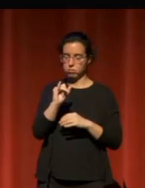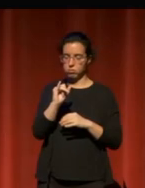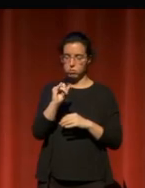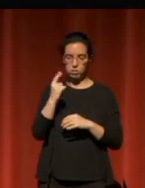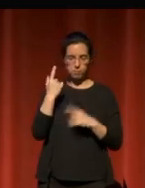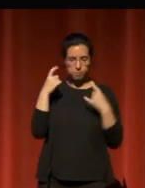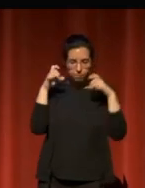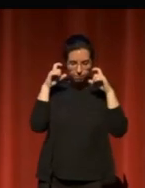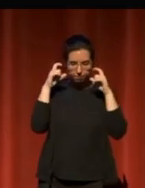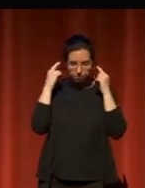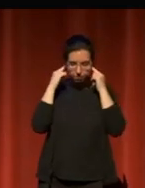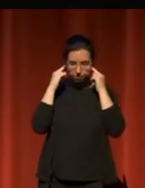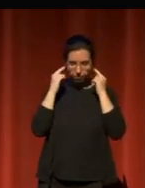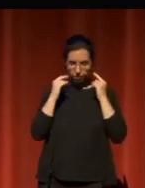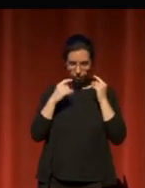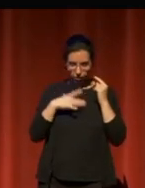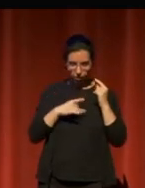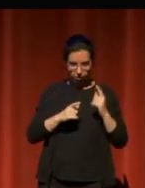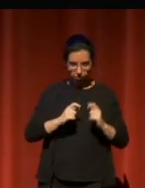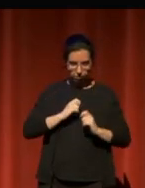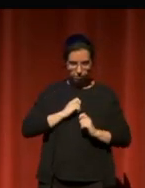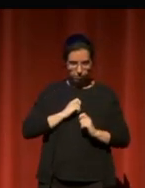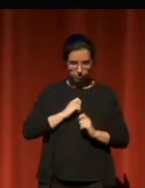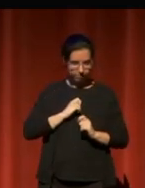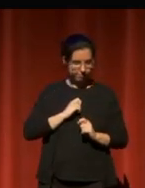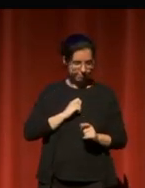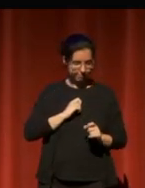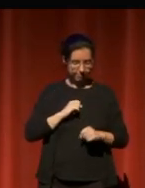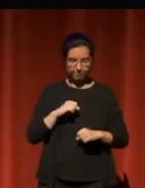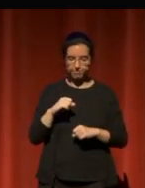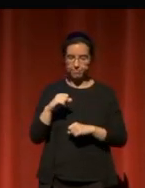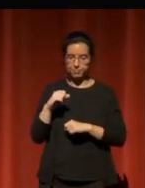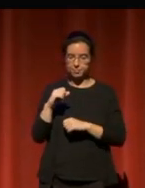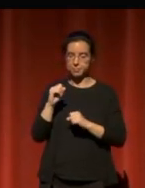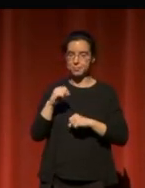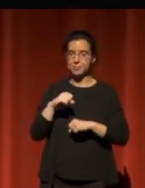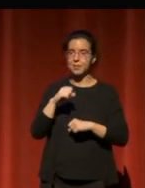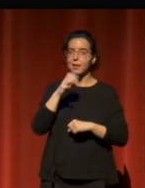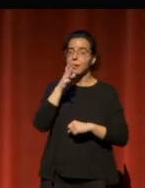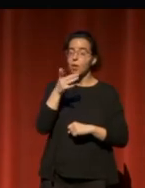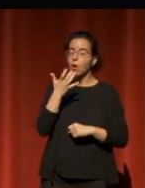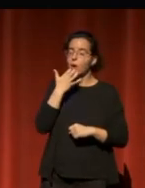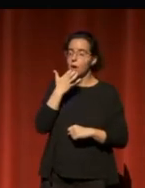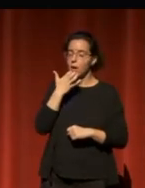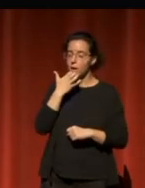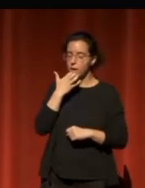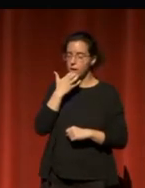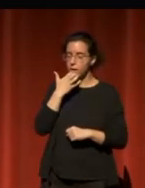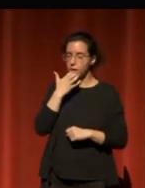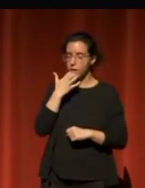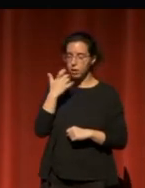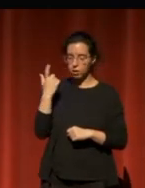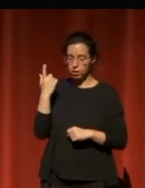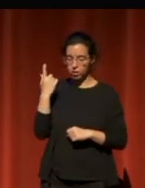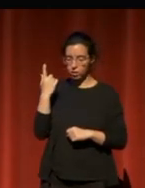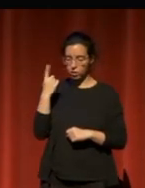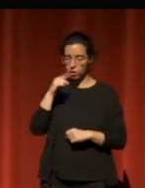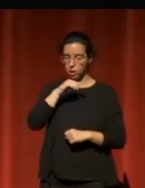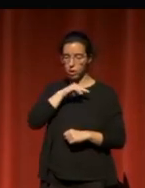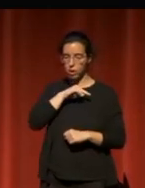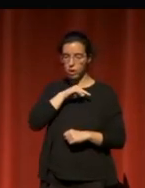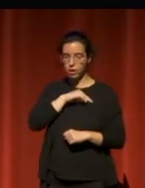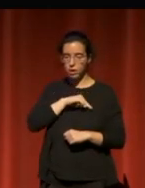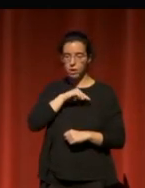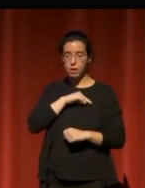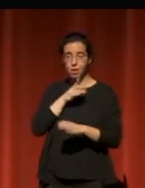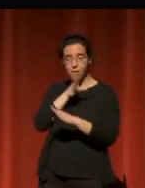hay muchas cosas que ordenar, ¿no? Cuando comentabas el tema de los perfiles profesionales, me lo comentaste por correo, me sentí como aquello cuando vas a una